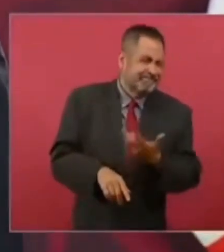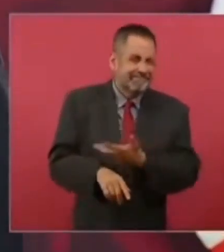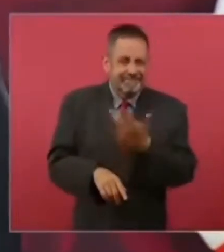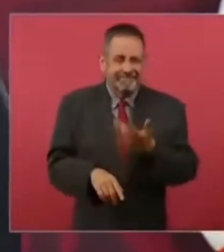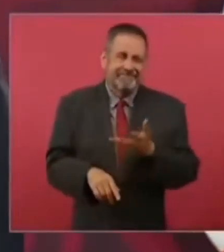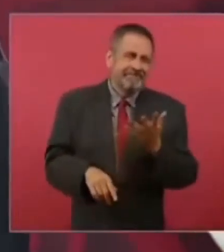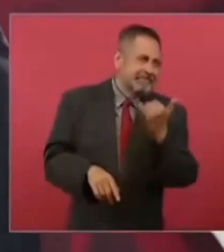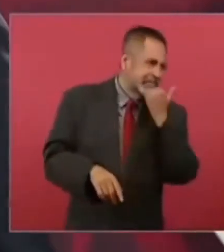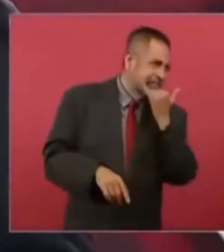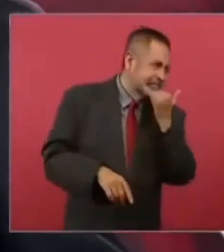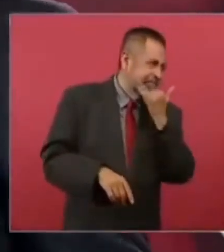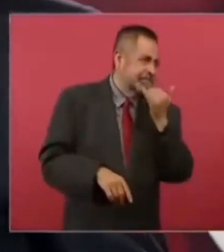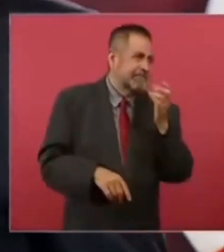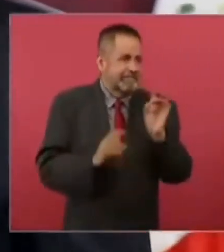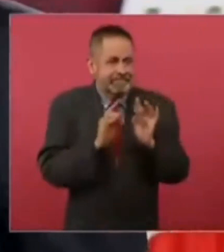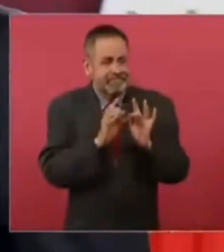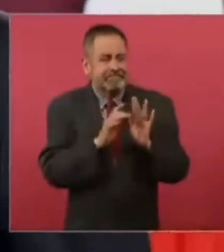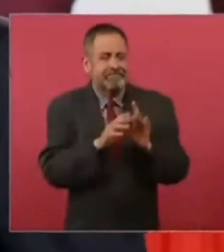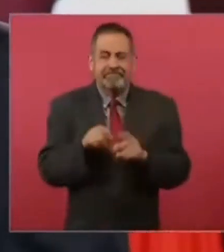está